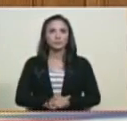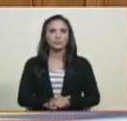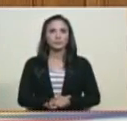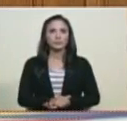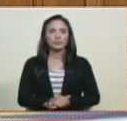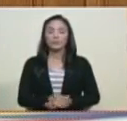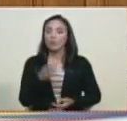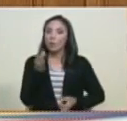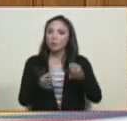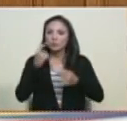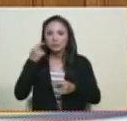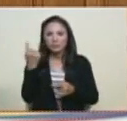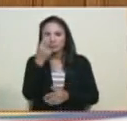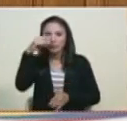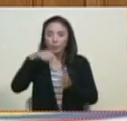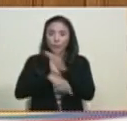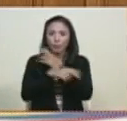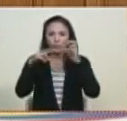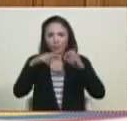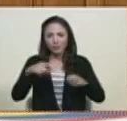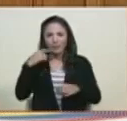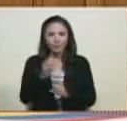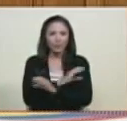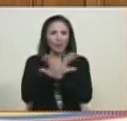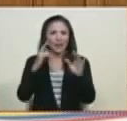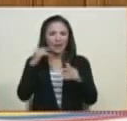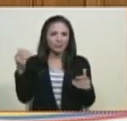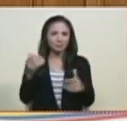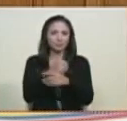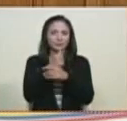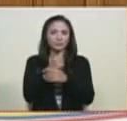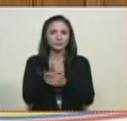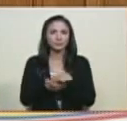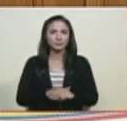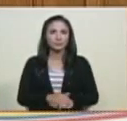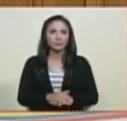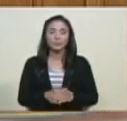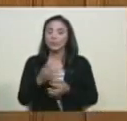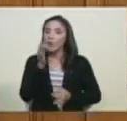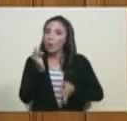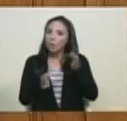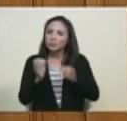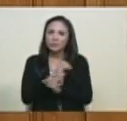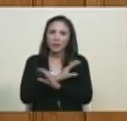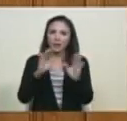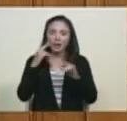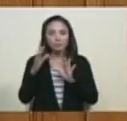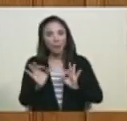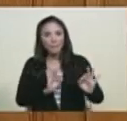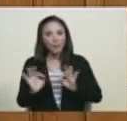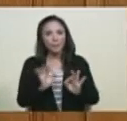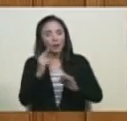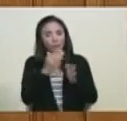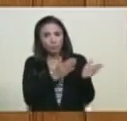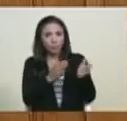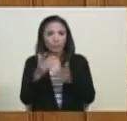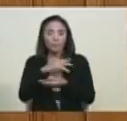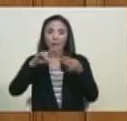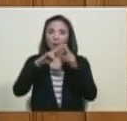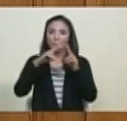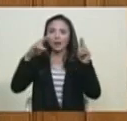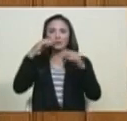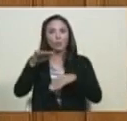Justicia a fondo, profunda, total. La justicia es la que prepara el terreno para la paz